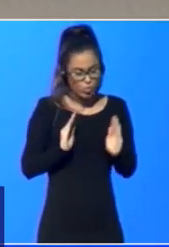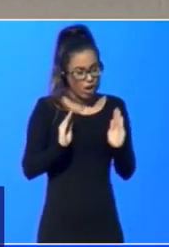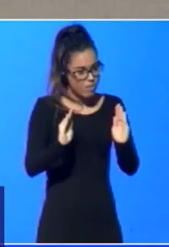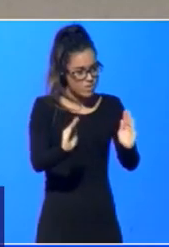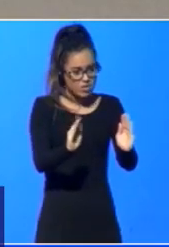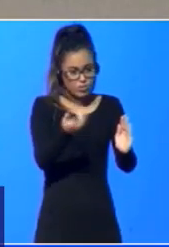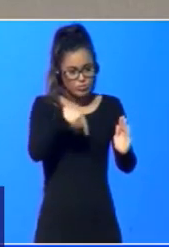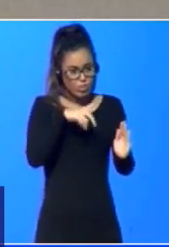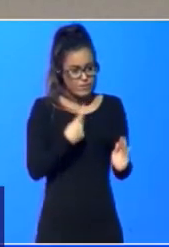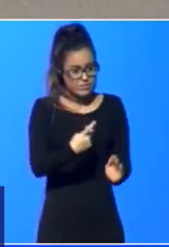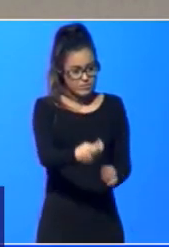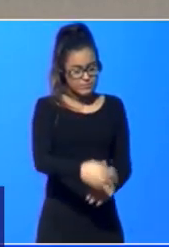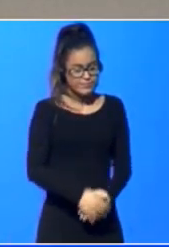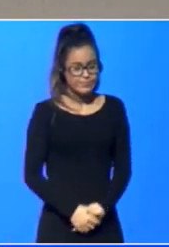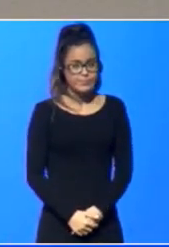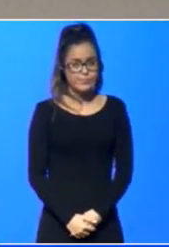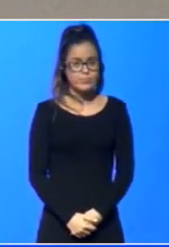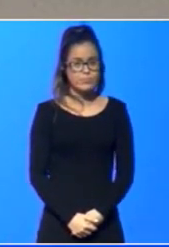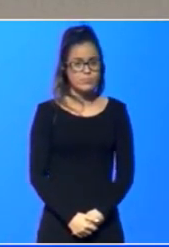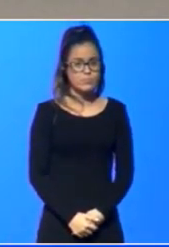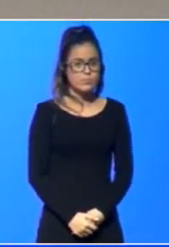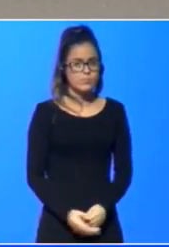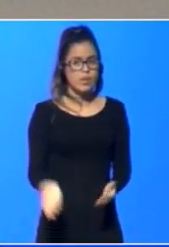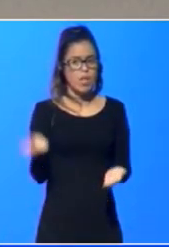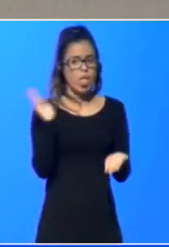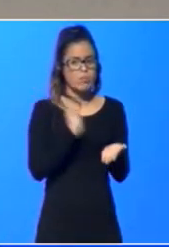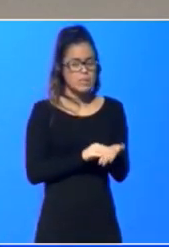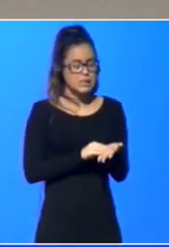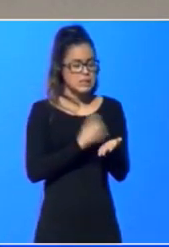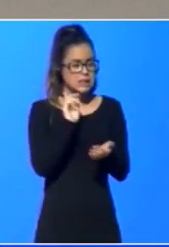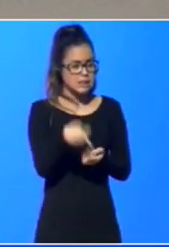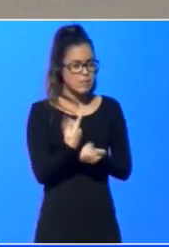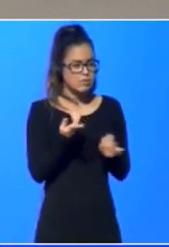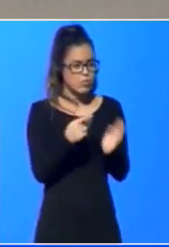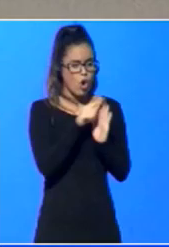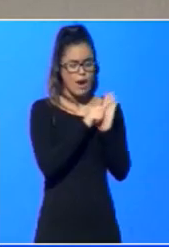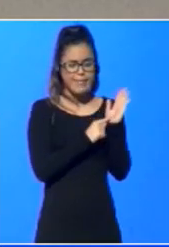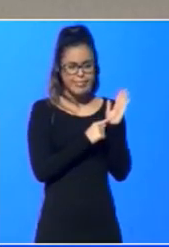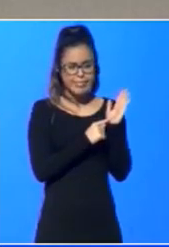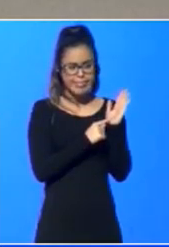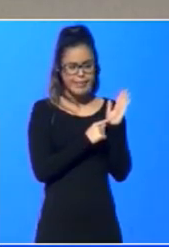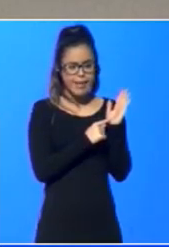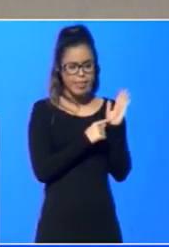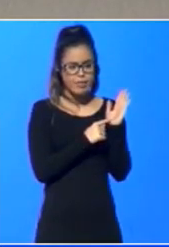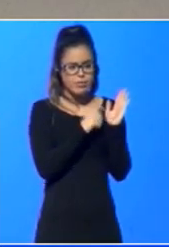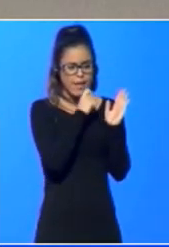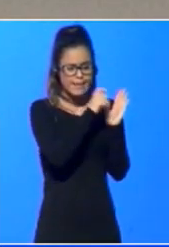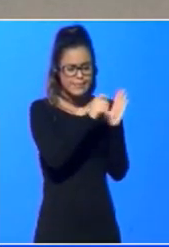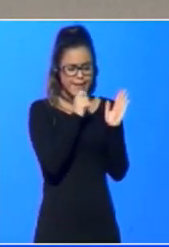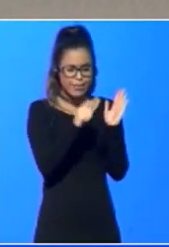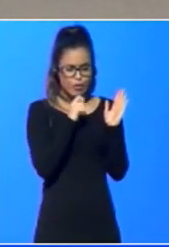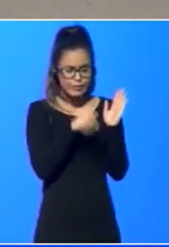¿no? Y además tenemos que tener en cuenta que hay una serie de indicadores que nos hablan de calidad de vida adulta.